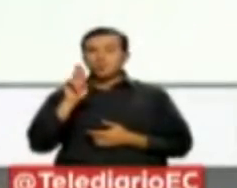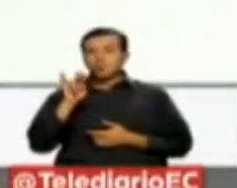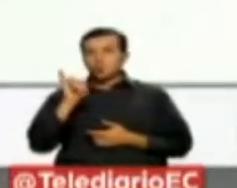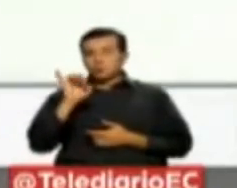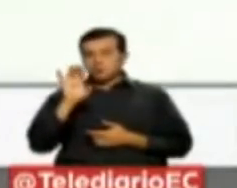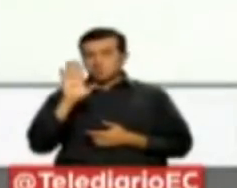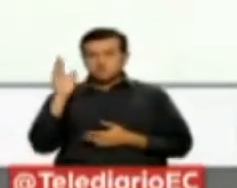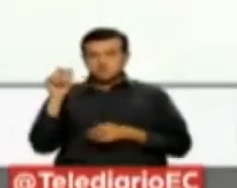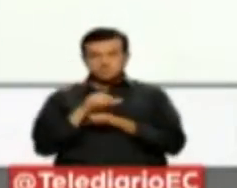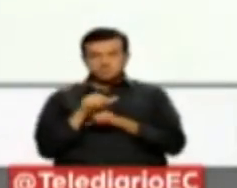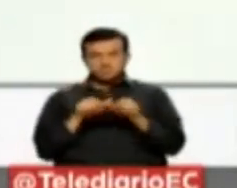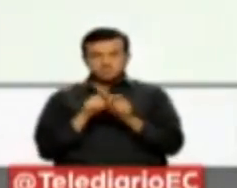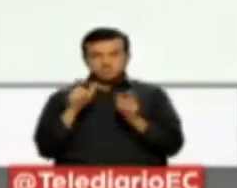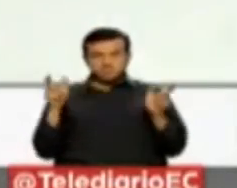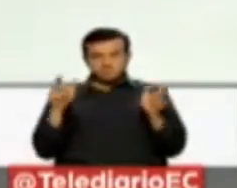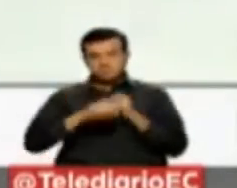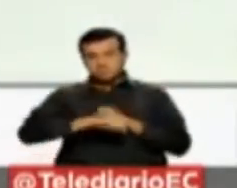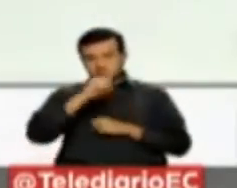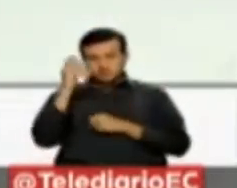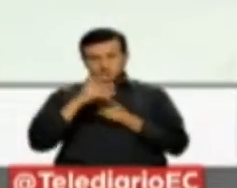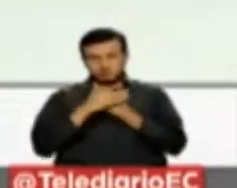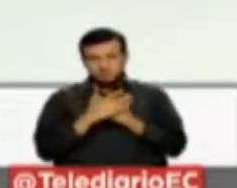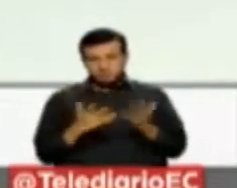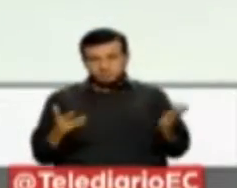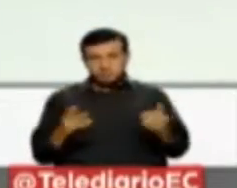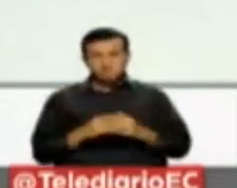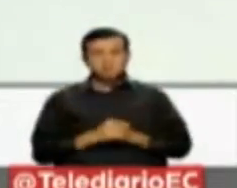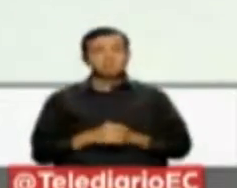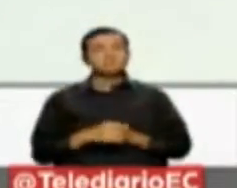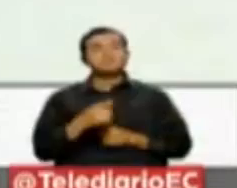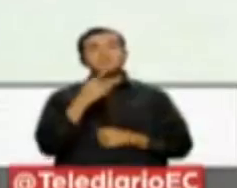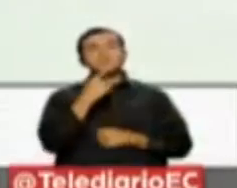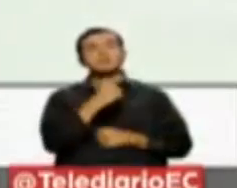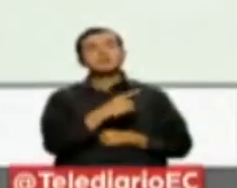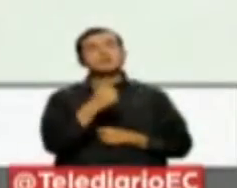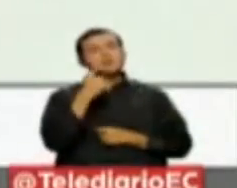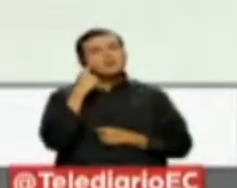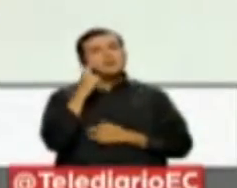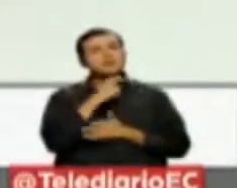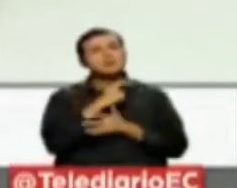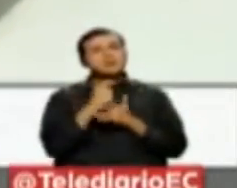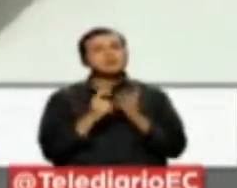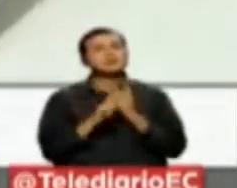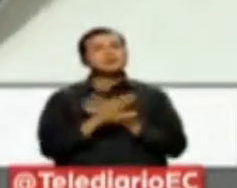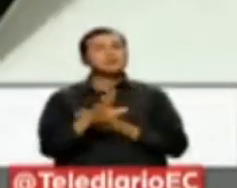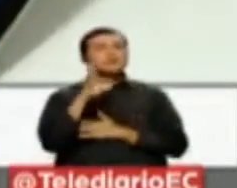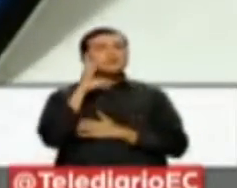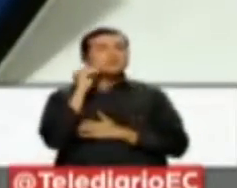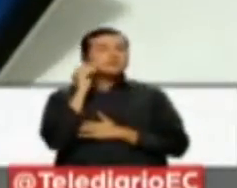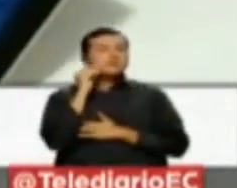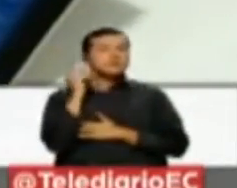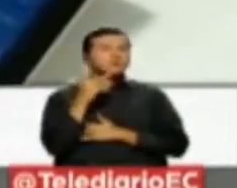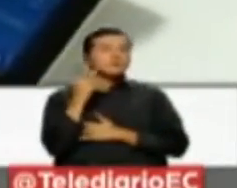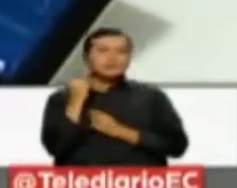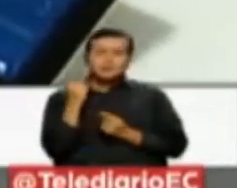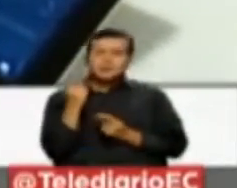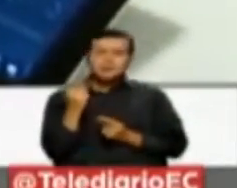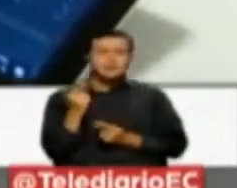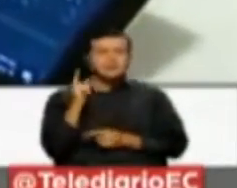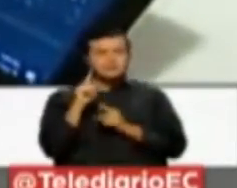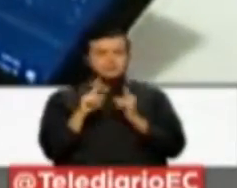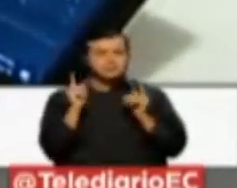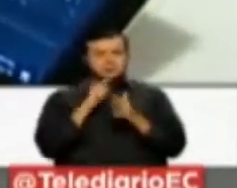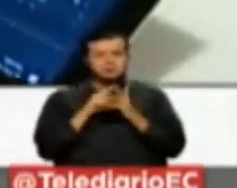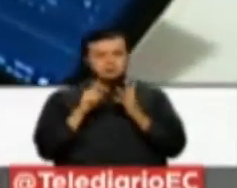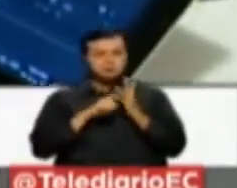asesoría para que ellos puedan triunfar de esta manera. También he de decirles que es necesario en tu experiencia poder agilizar